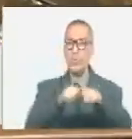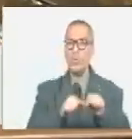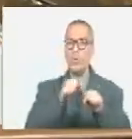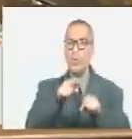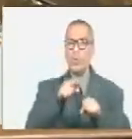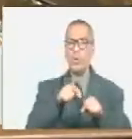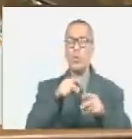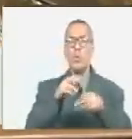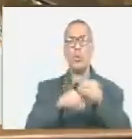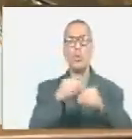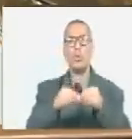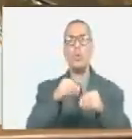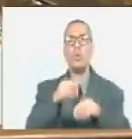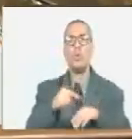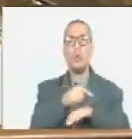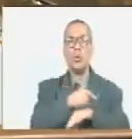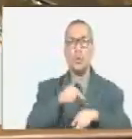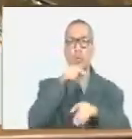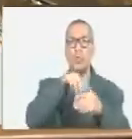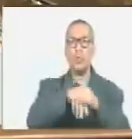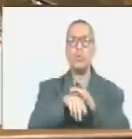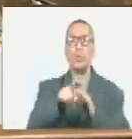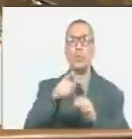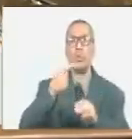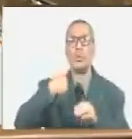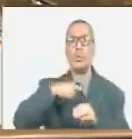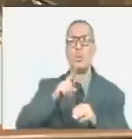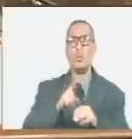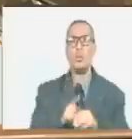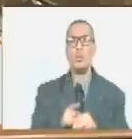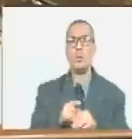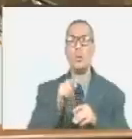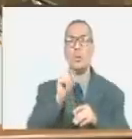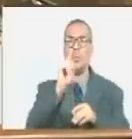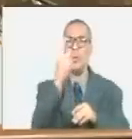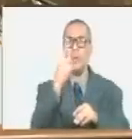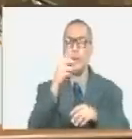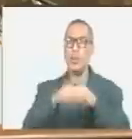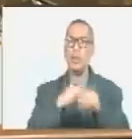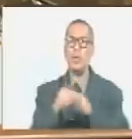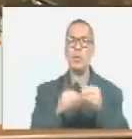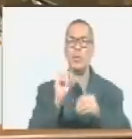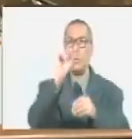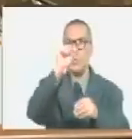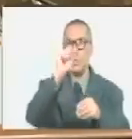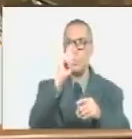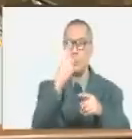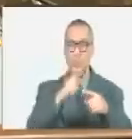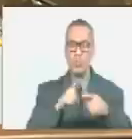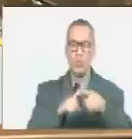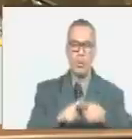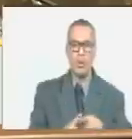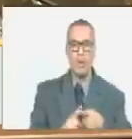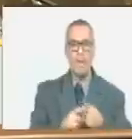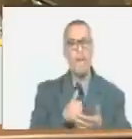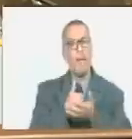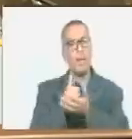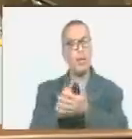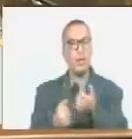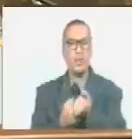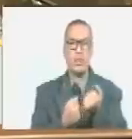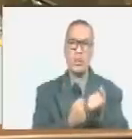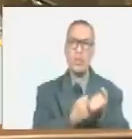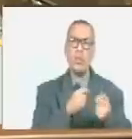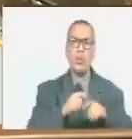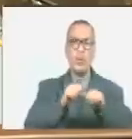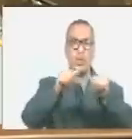los recursos obtenidos de su enajenación serán prioritariamente destinados a 1. Financiar el funcionamiento